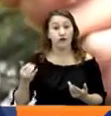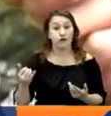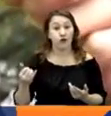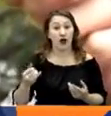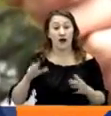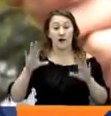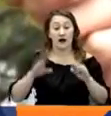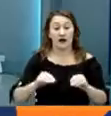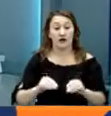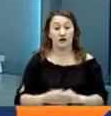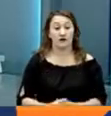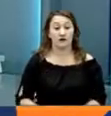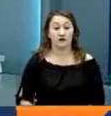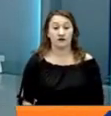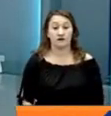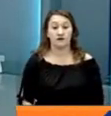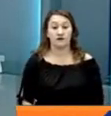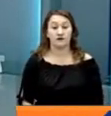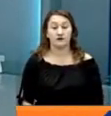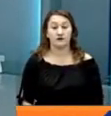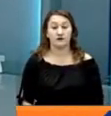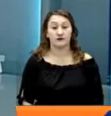apagado.